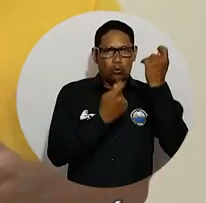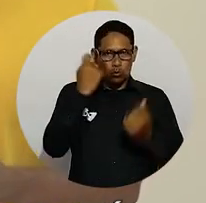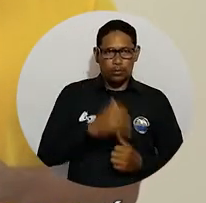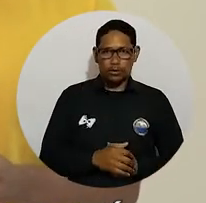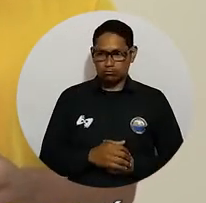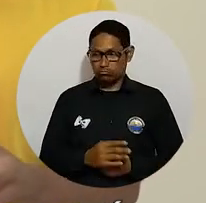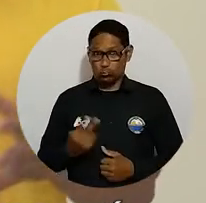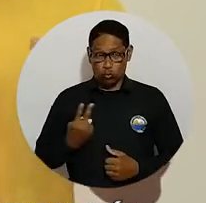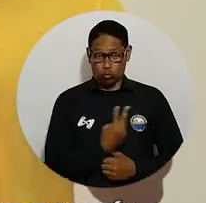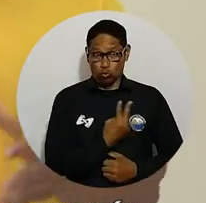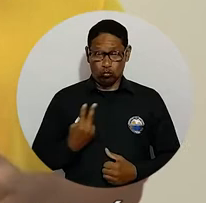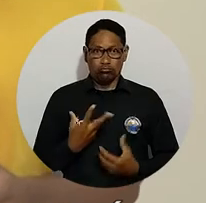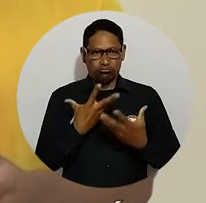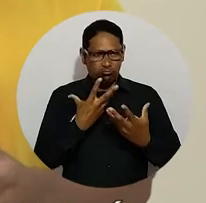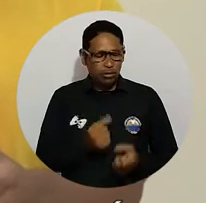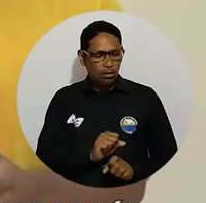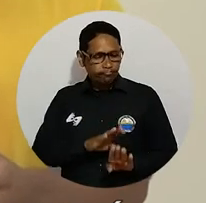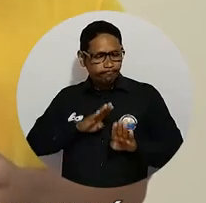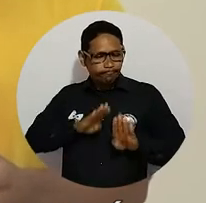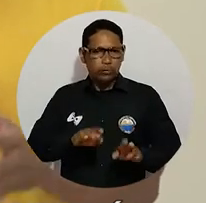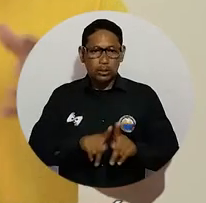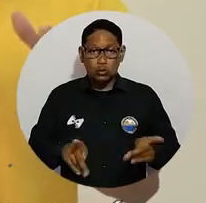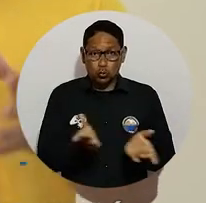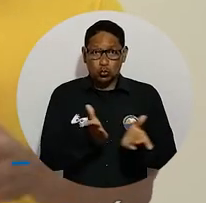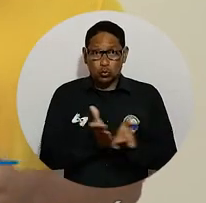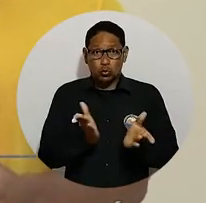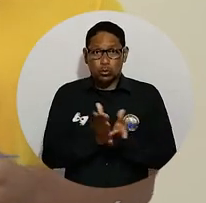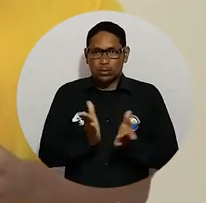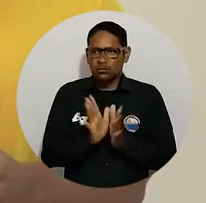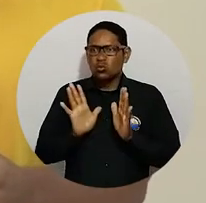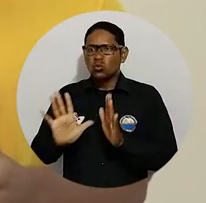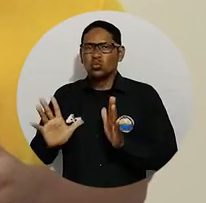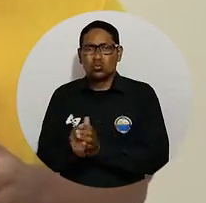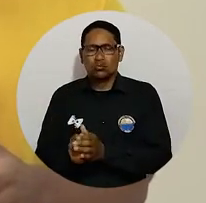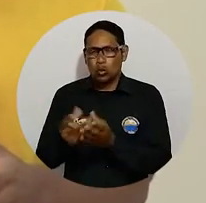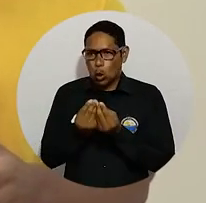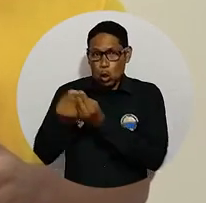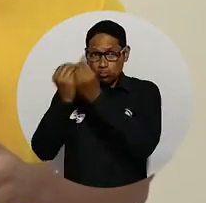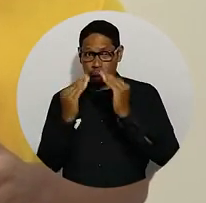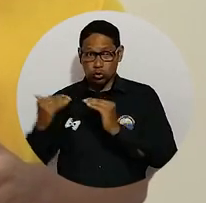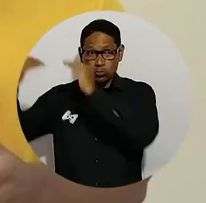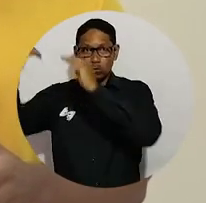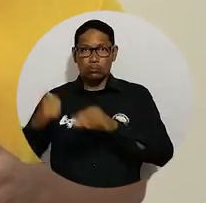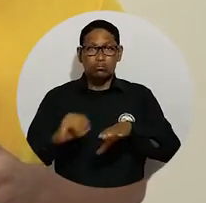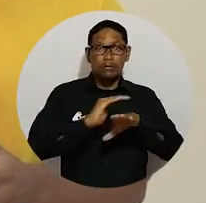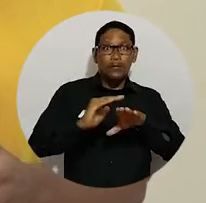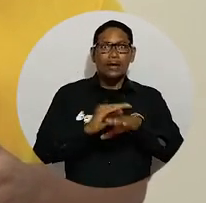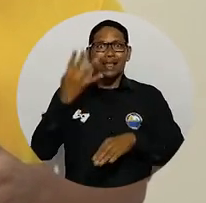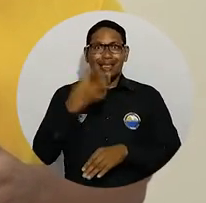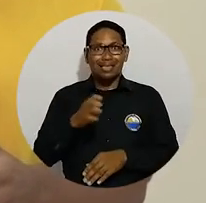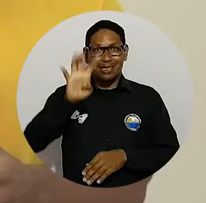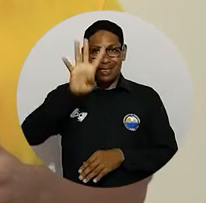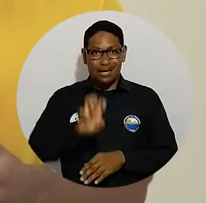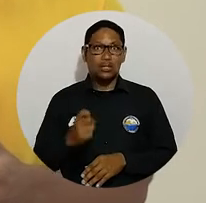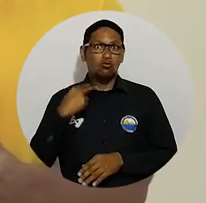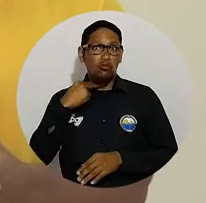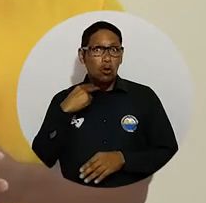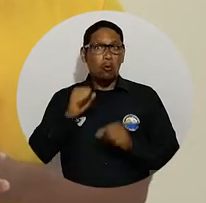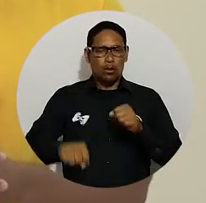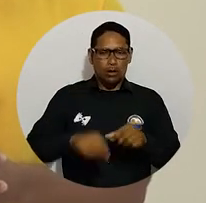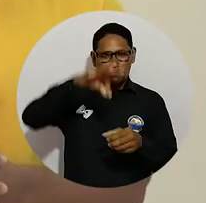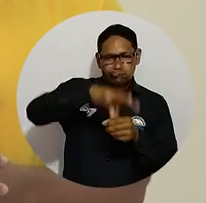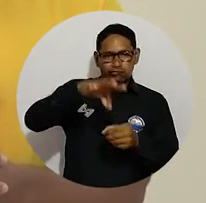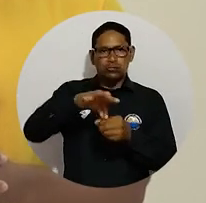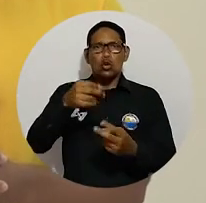Y juntos aspiramos a la representación estudiantil ante el Consejo Superior. Y te invitamos para que este 19 de noviembre votes por